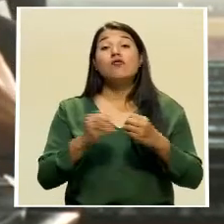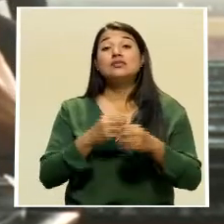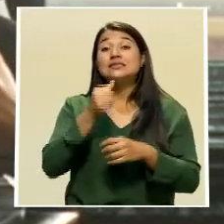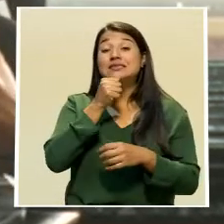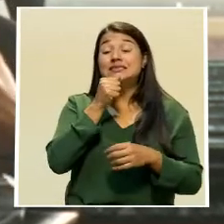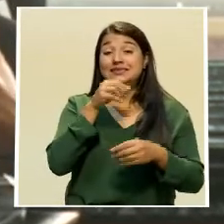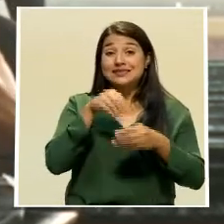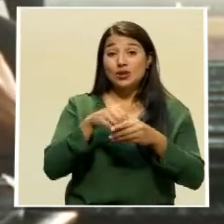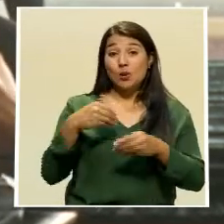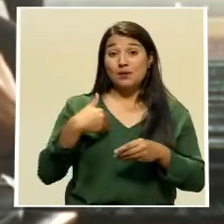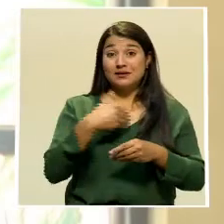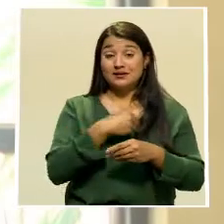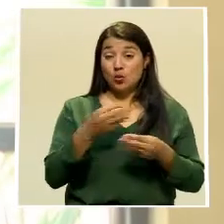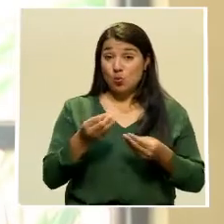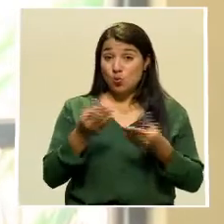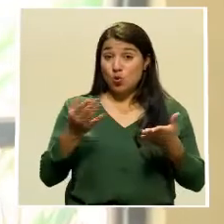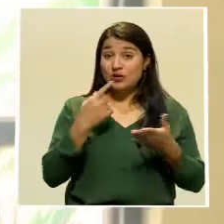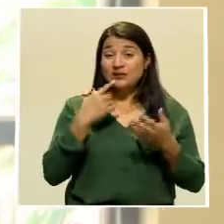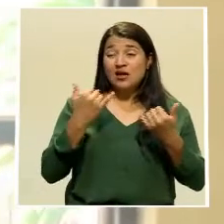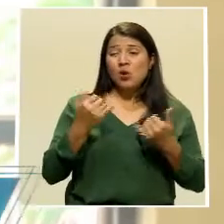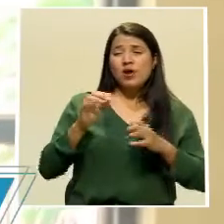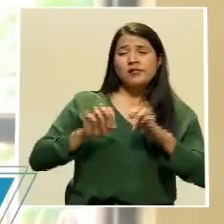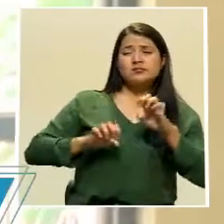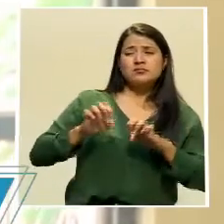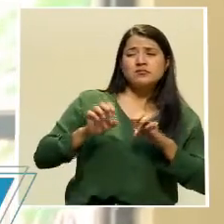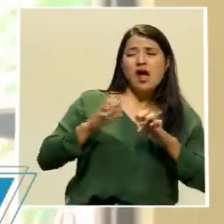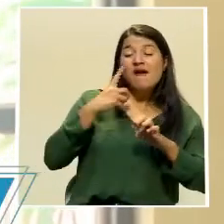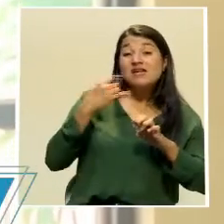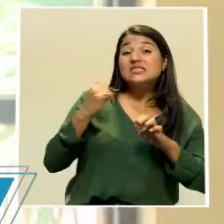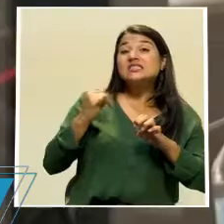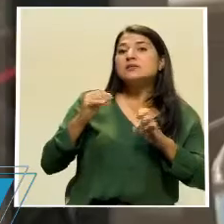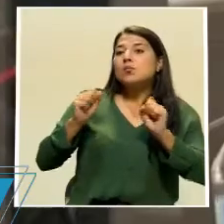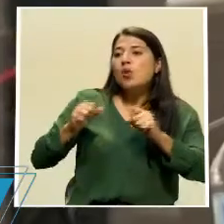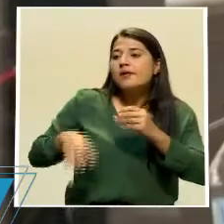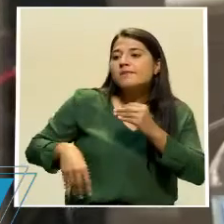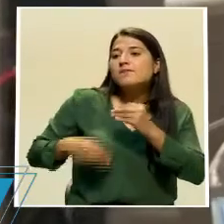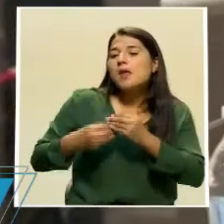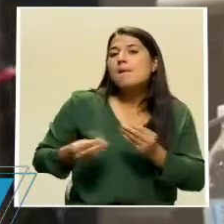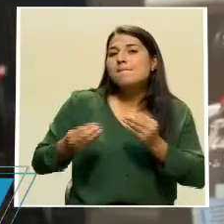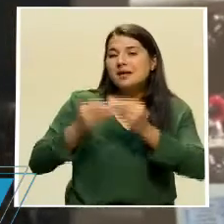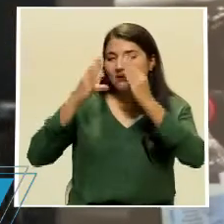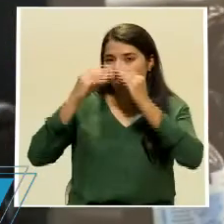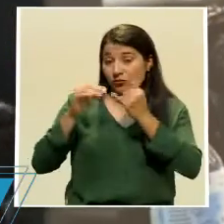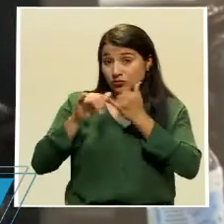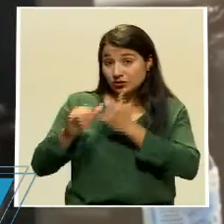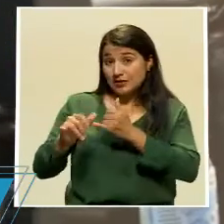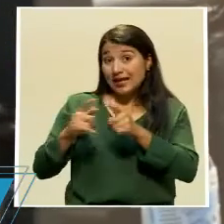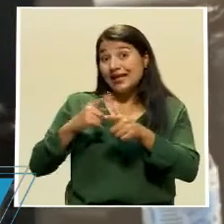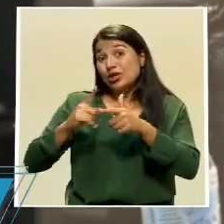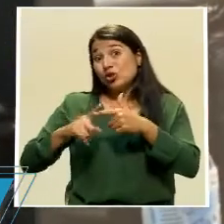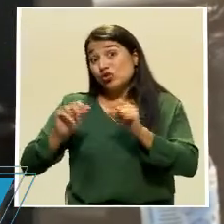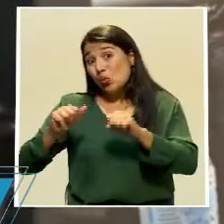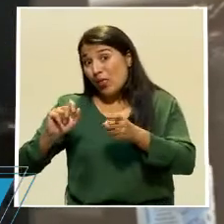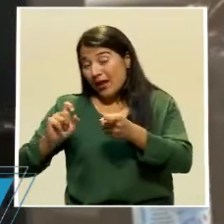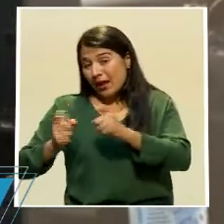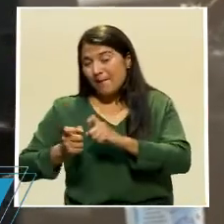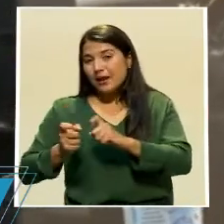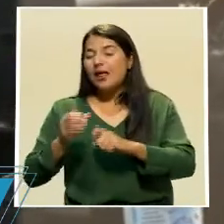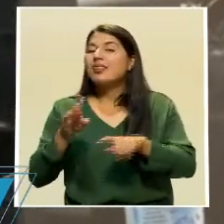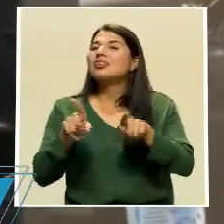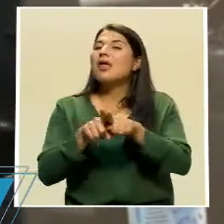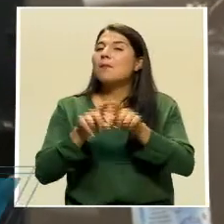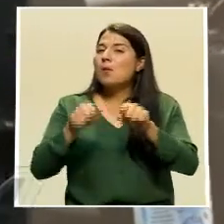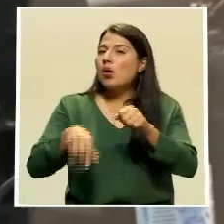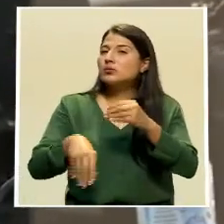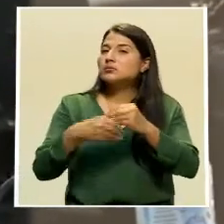Público informó que se está valorando una ampliación de la denuncia, por lo que la calificación legal de los delitos podría variar, además que se podrían